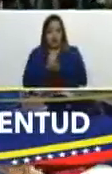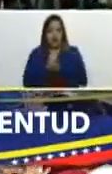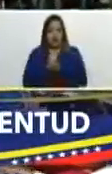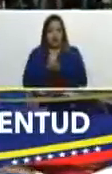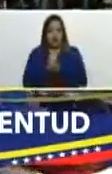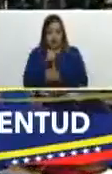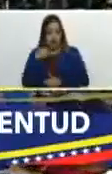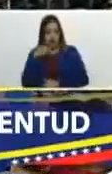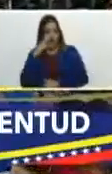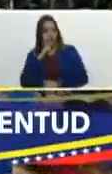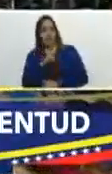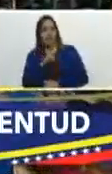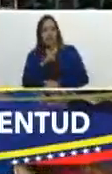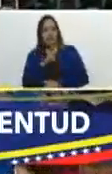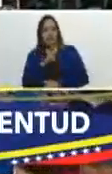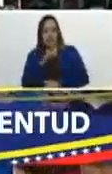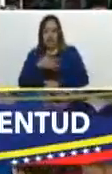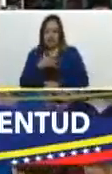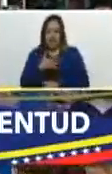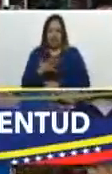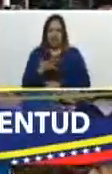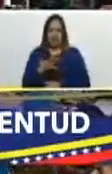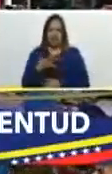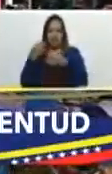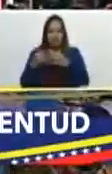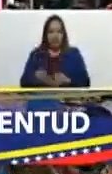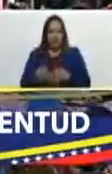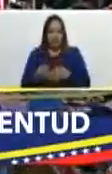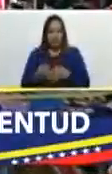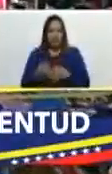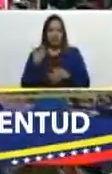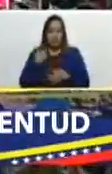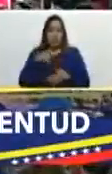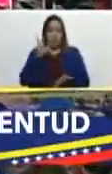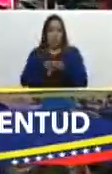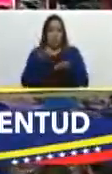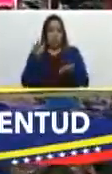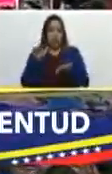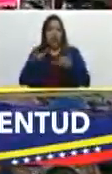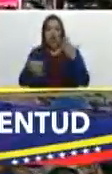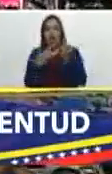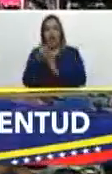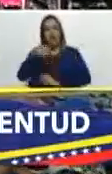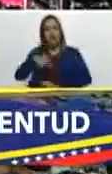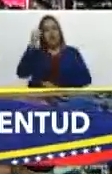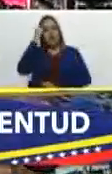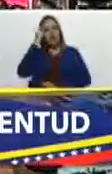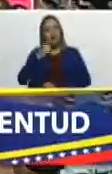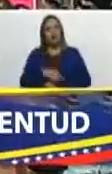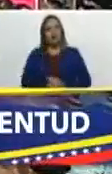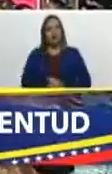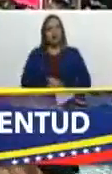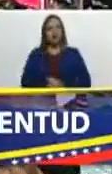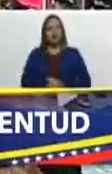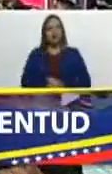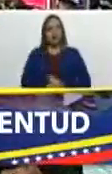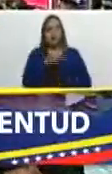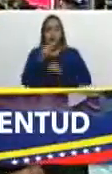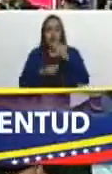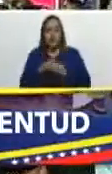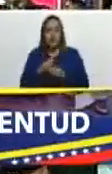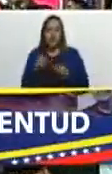vi, la cercioré, la certifiqué. Hasta el día de hoy, lo que hizo fue